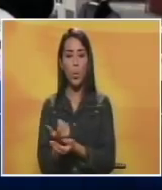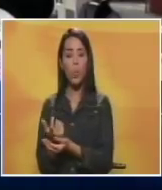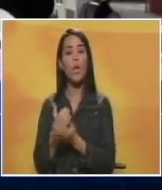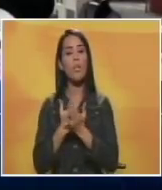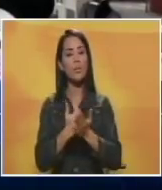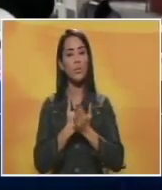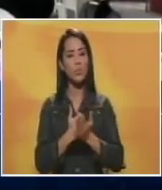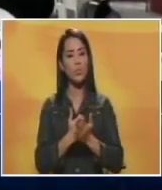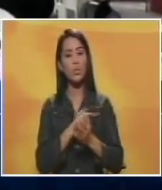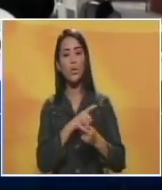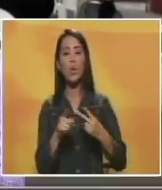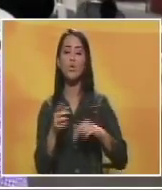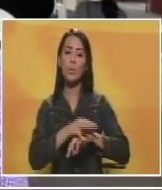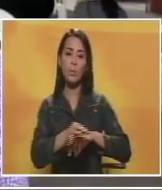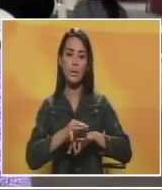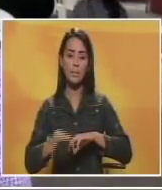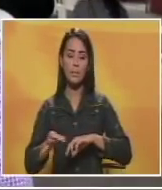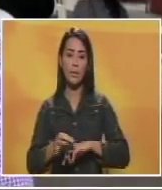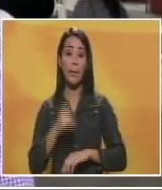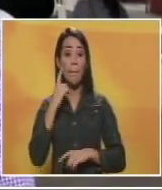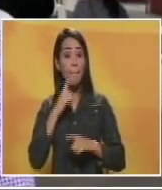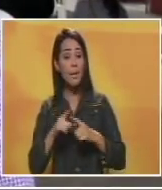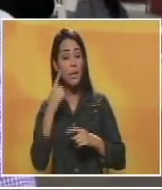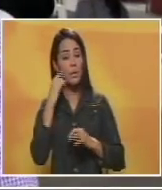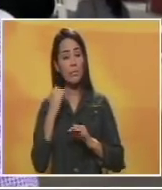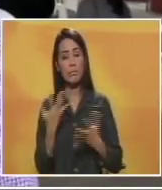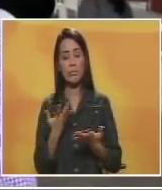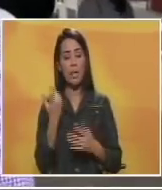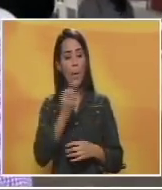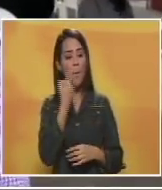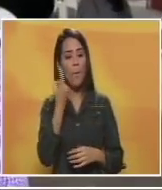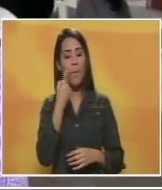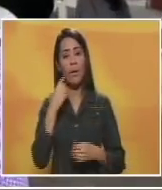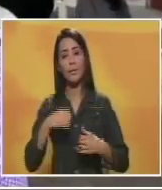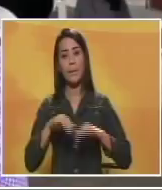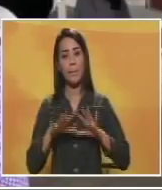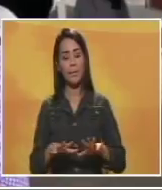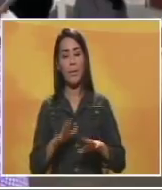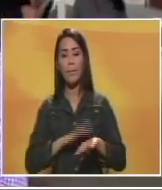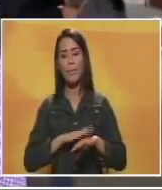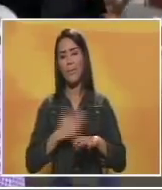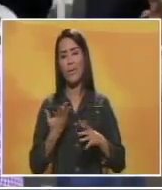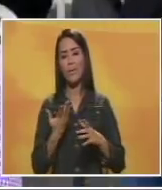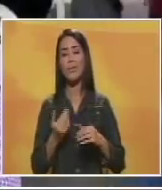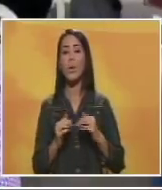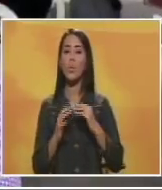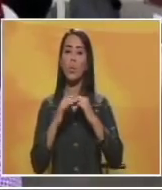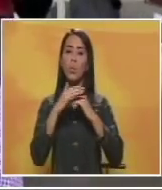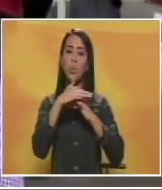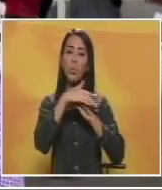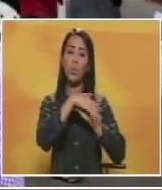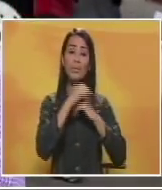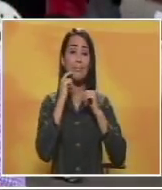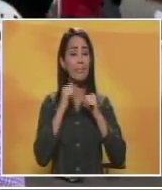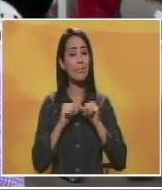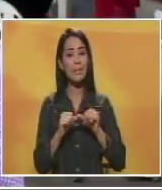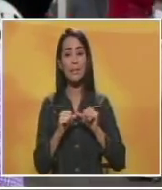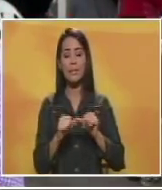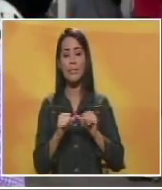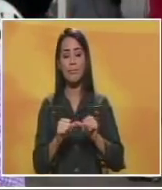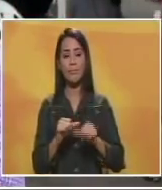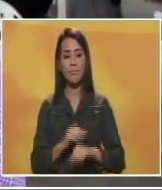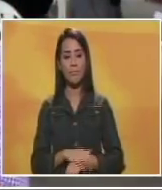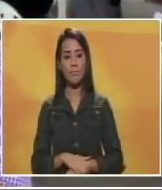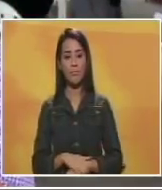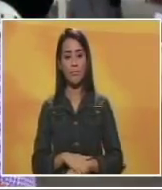bomberos municipales. Pero existe el riesgo de que la búsqueda se pueda suspender, ya que el volcán de fuego mantiene actividad, que